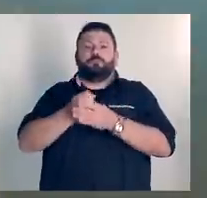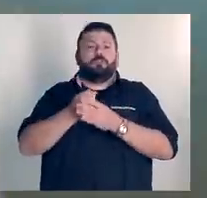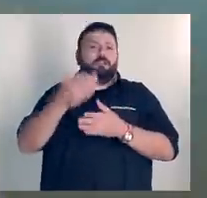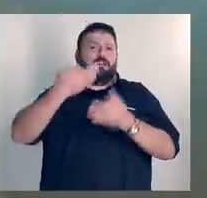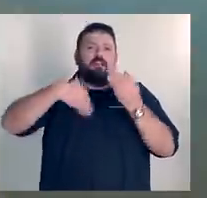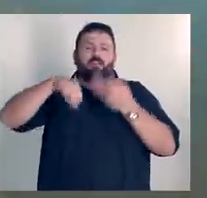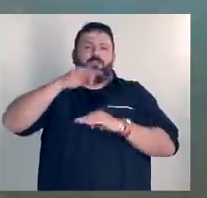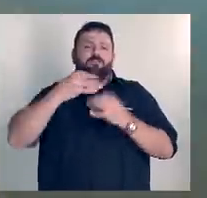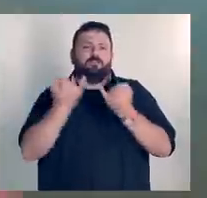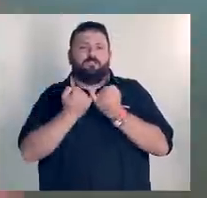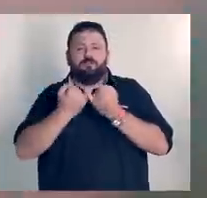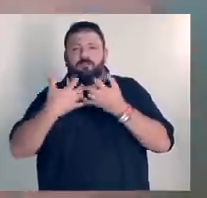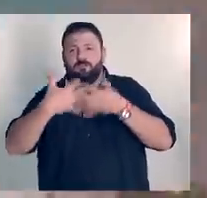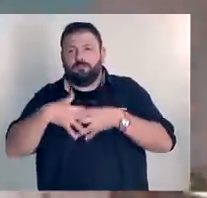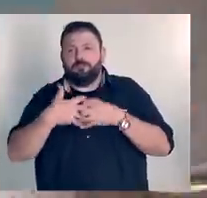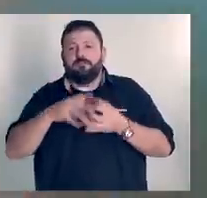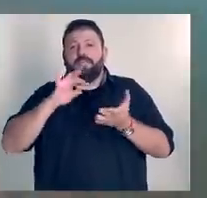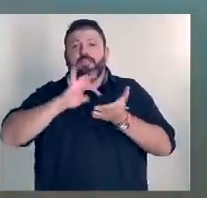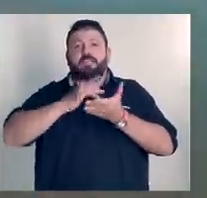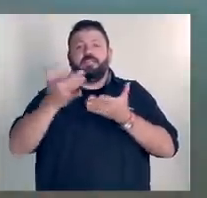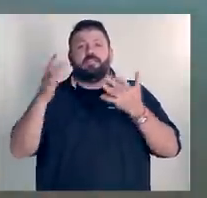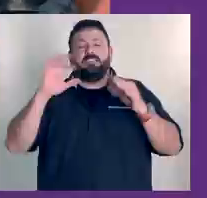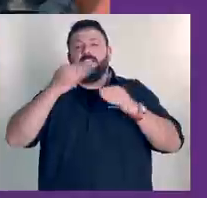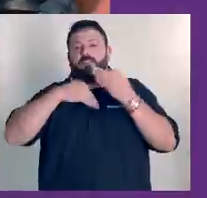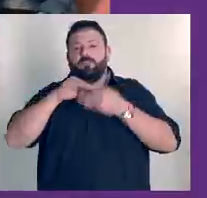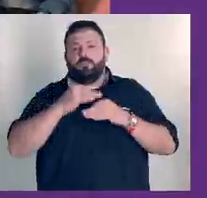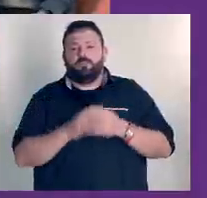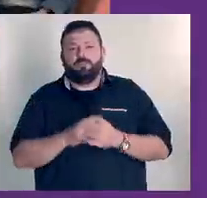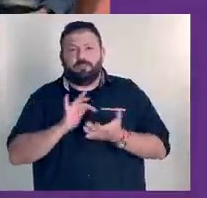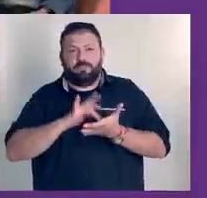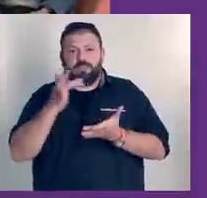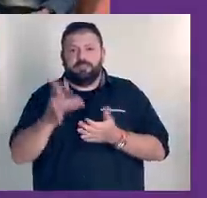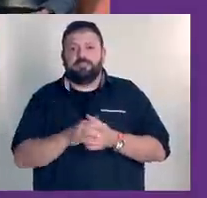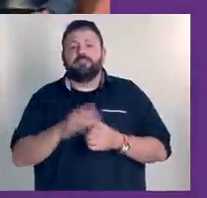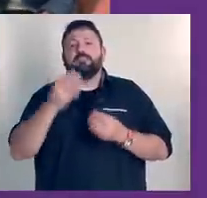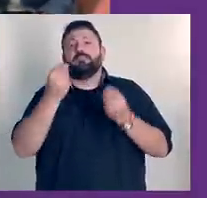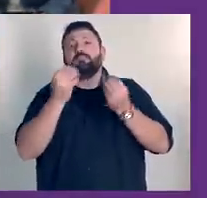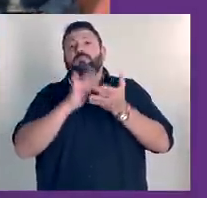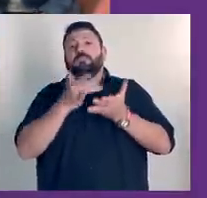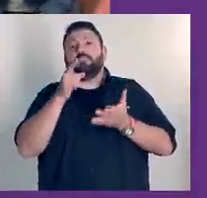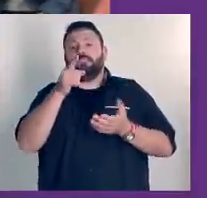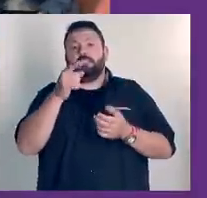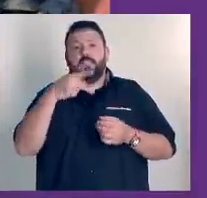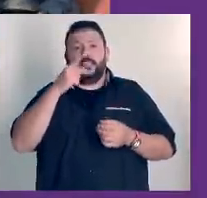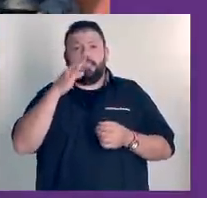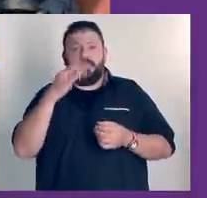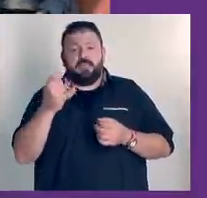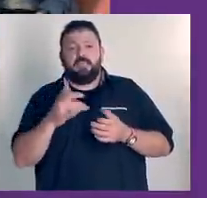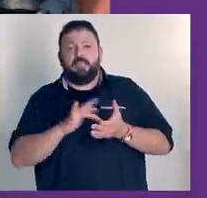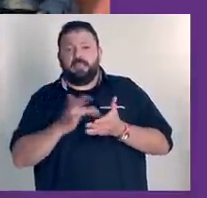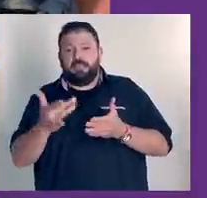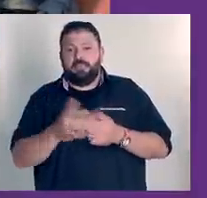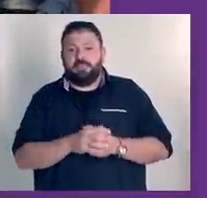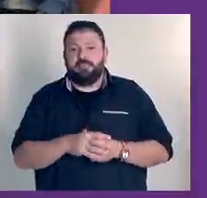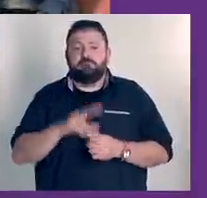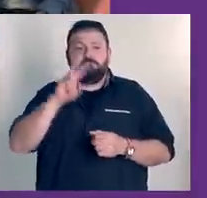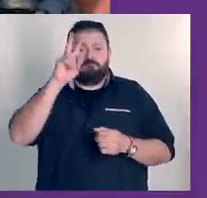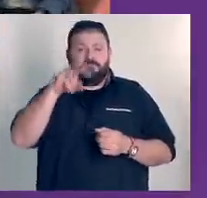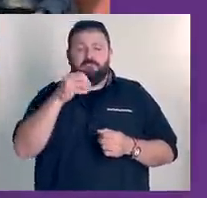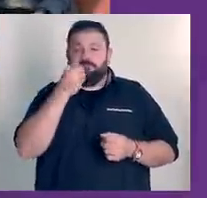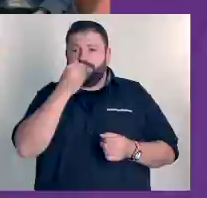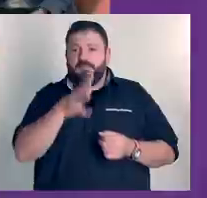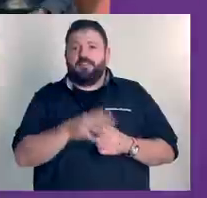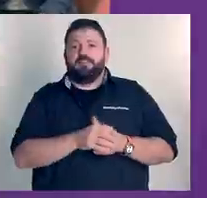nuestros empresarios, y bueno, gracias chicos, gracias a todos. No, pues a ti muchísimas gracias, Kenia. Gracias. Brenda, estuvo excelente también.